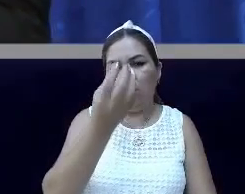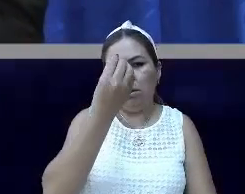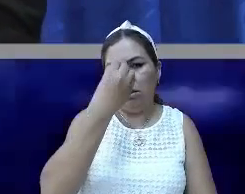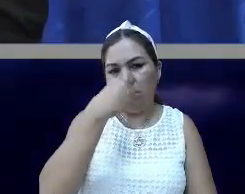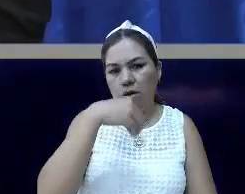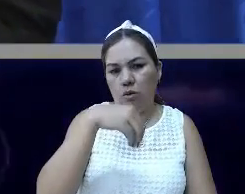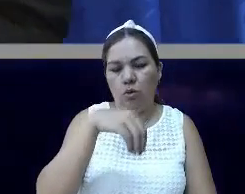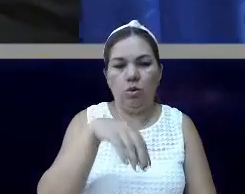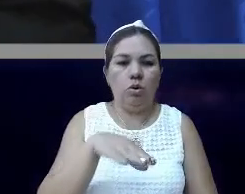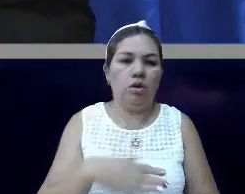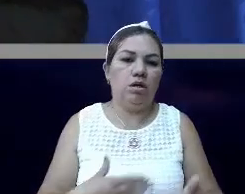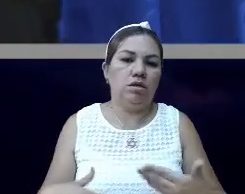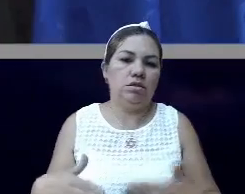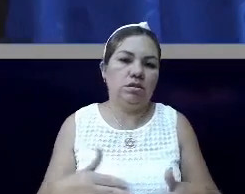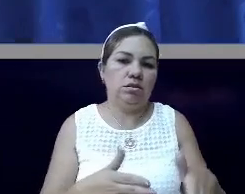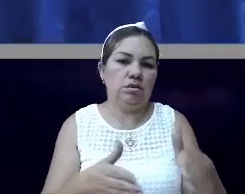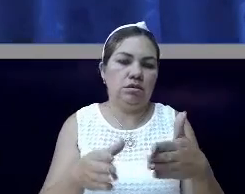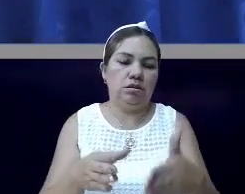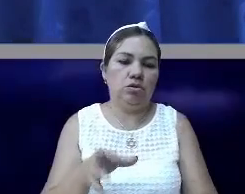había echado de su boca.